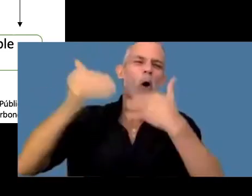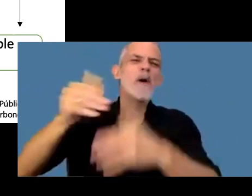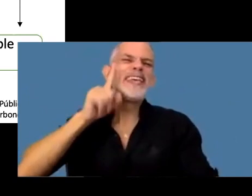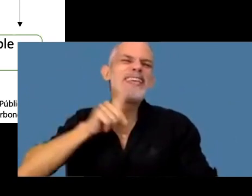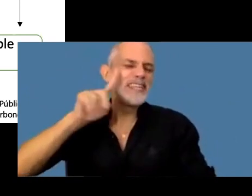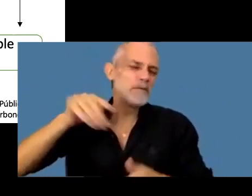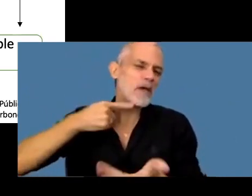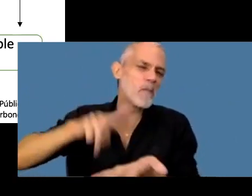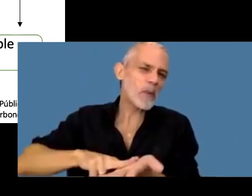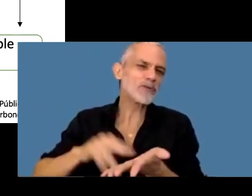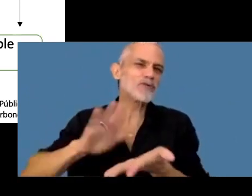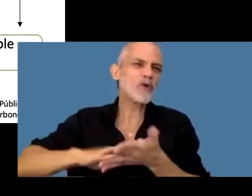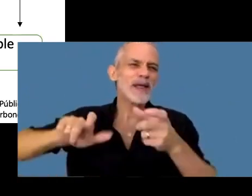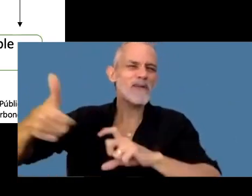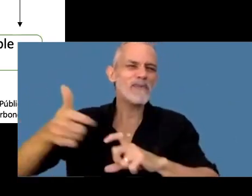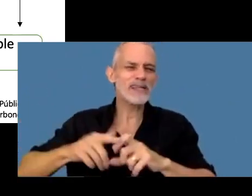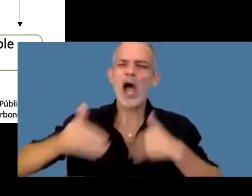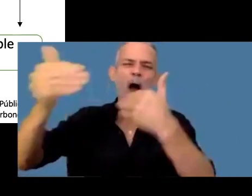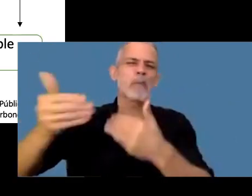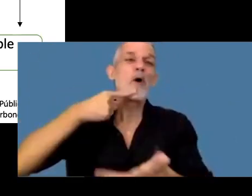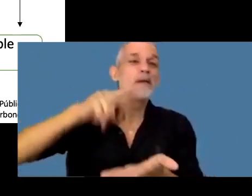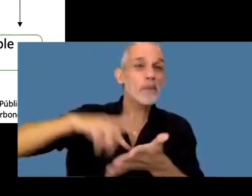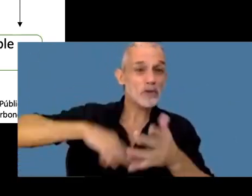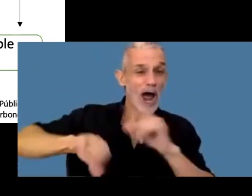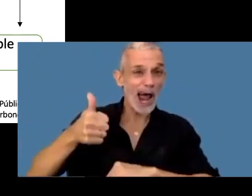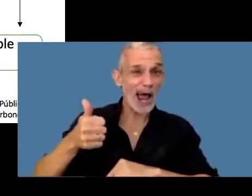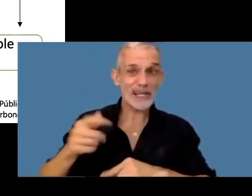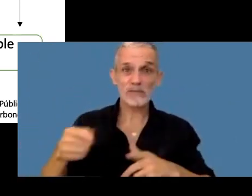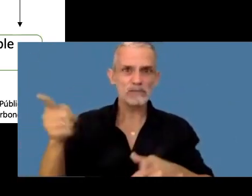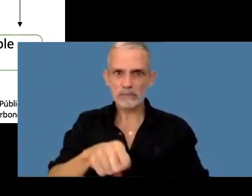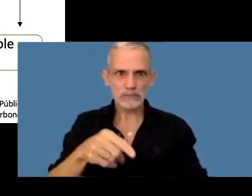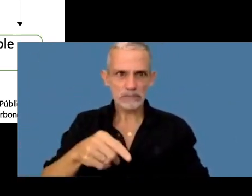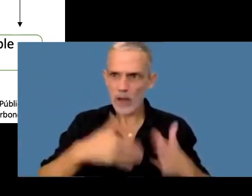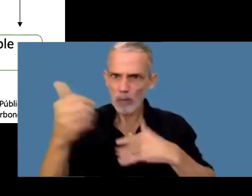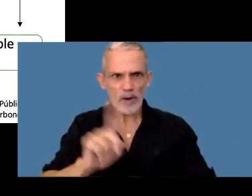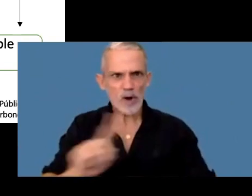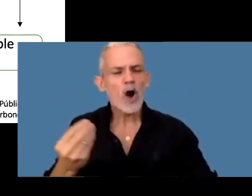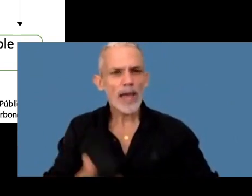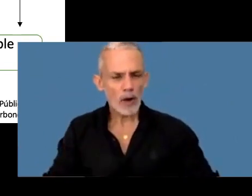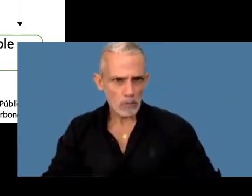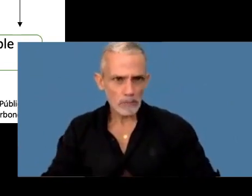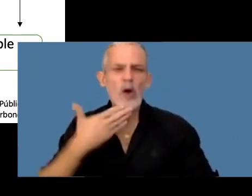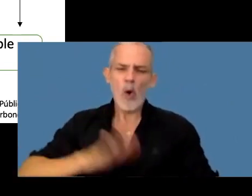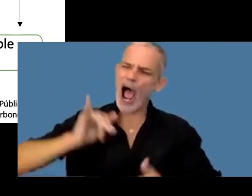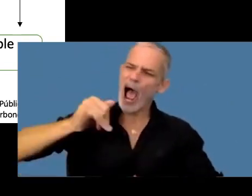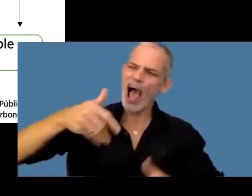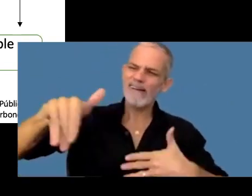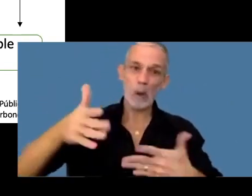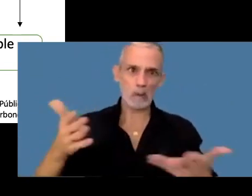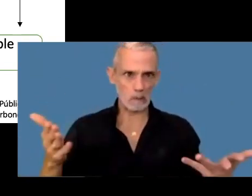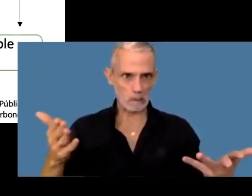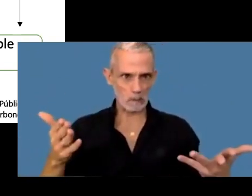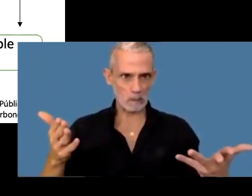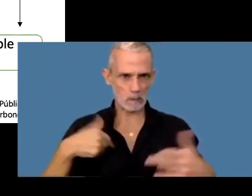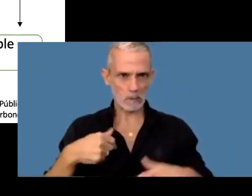en la ley de impuesto a las ganancias. ¿Qué pasa si el sujeto no cumple? Observemos que aquí estamos frente a una obligación de carácter